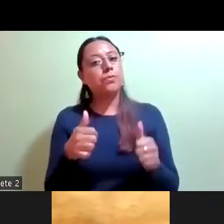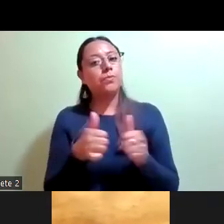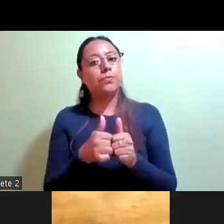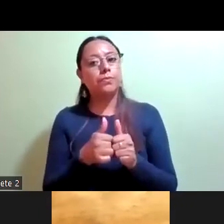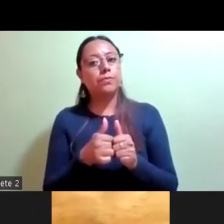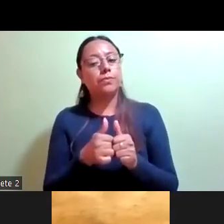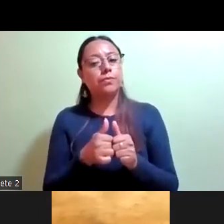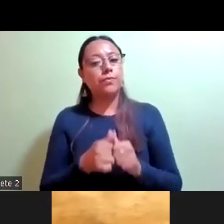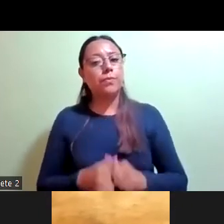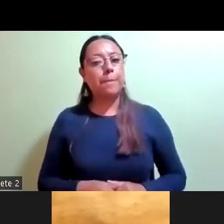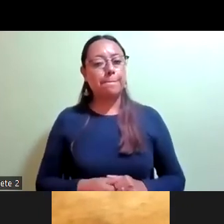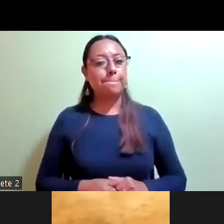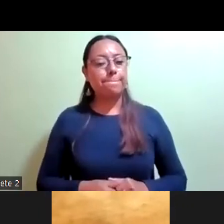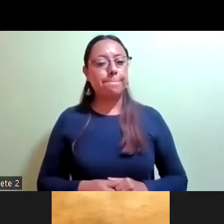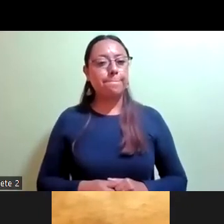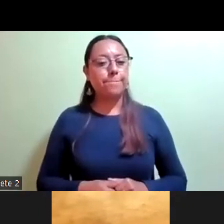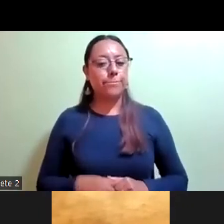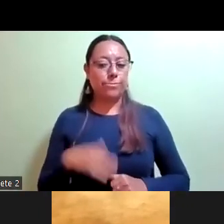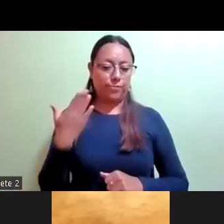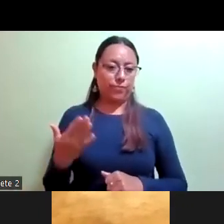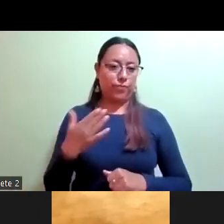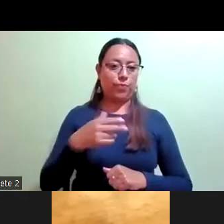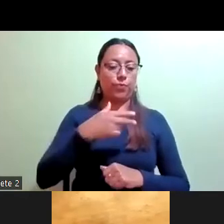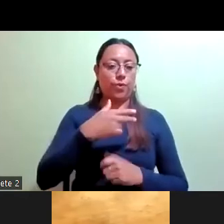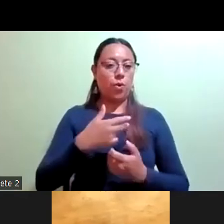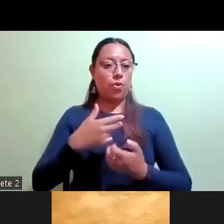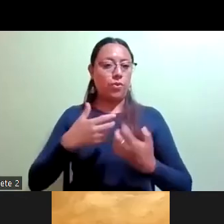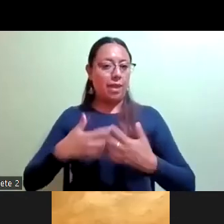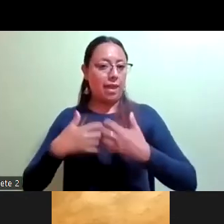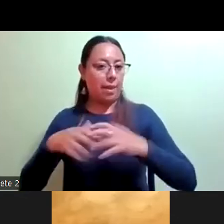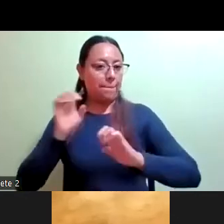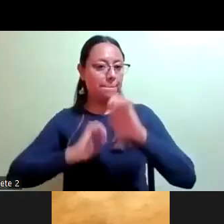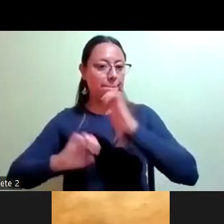con de la empresa que realice este trabajo.